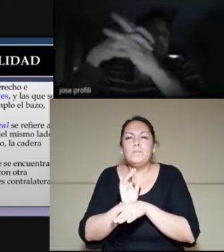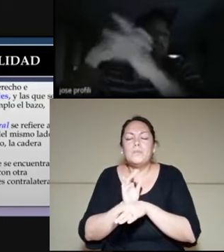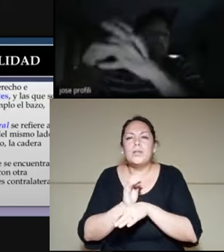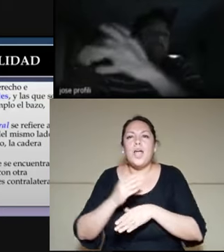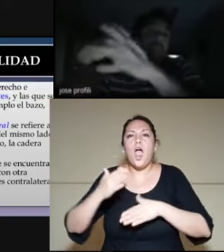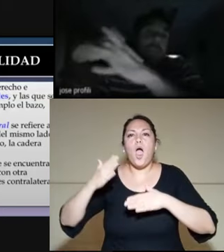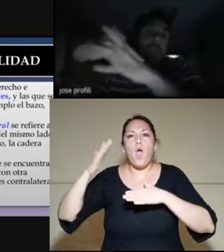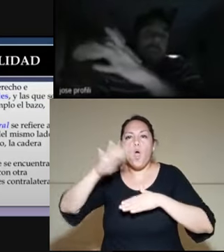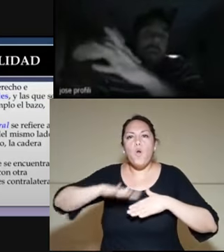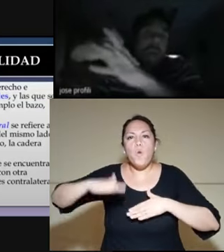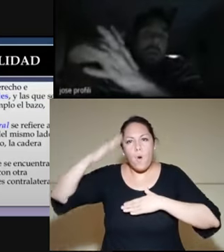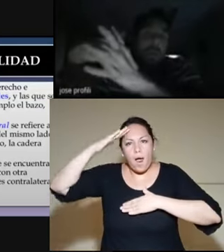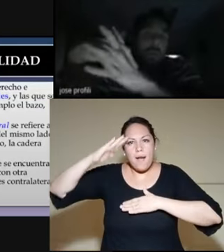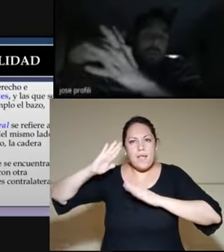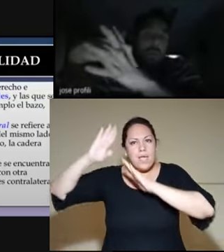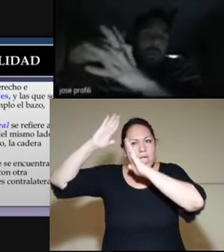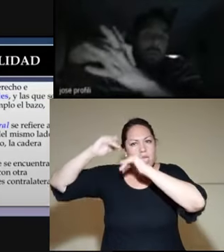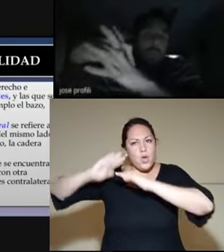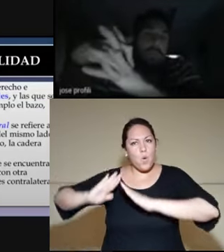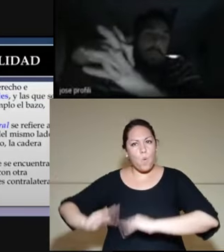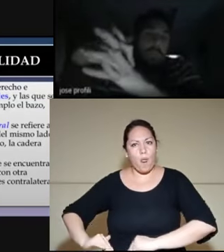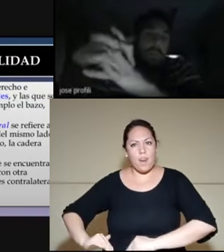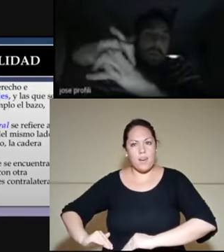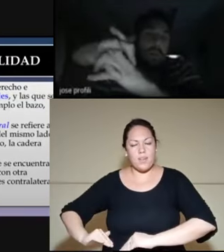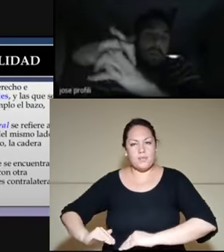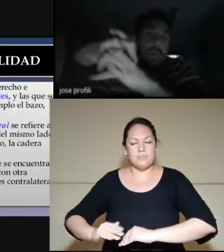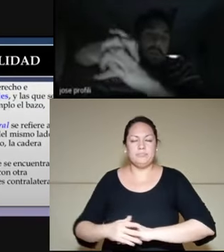estamos hablando de la estructura que está del mismo lado.